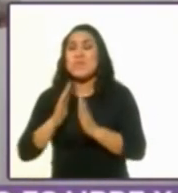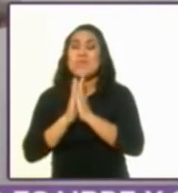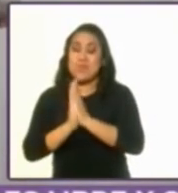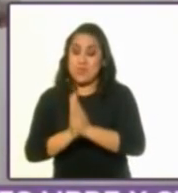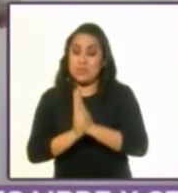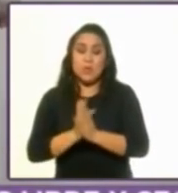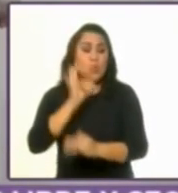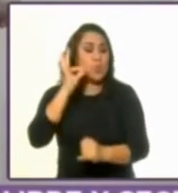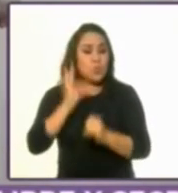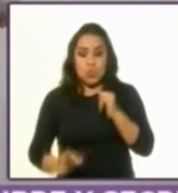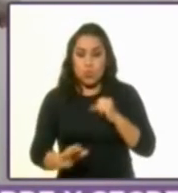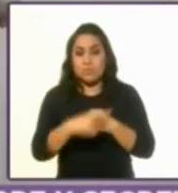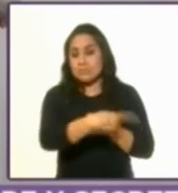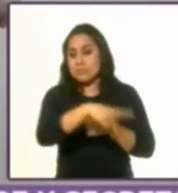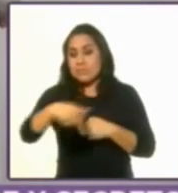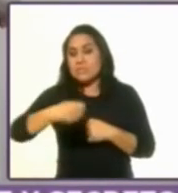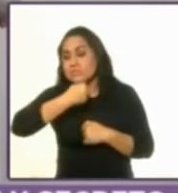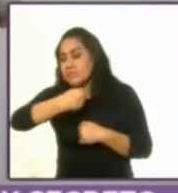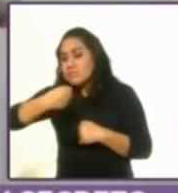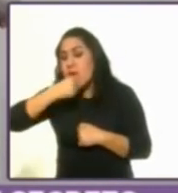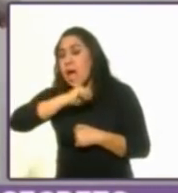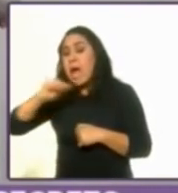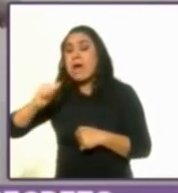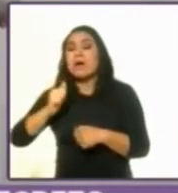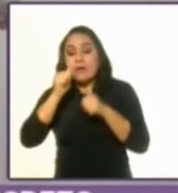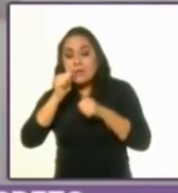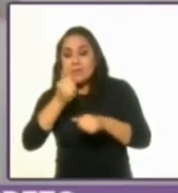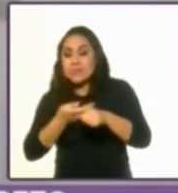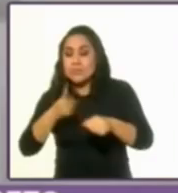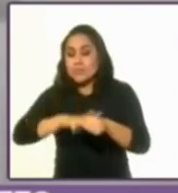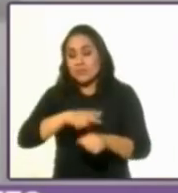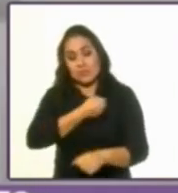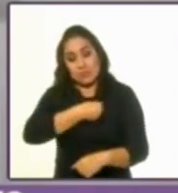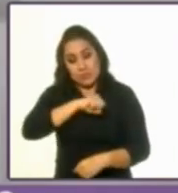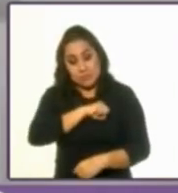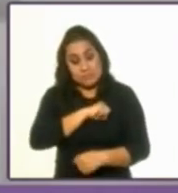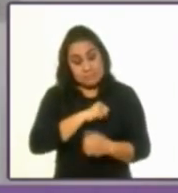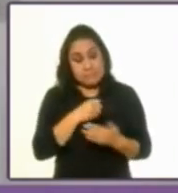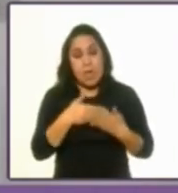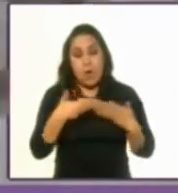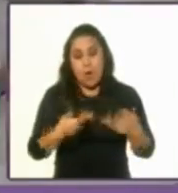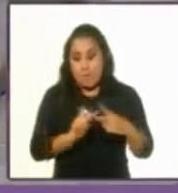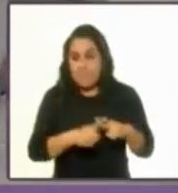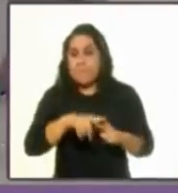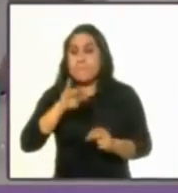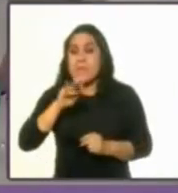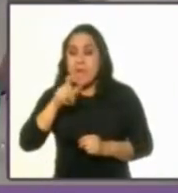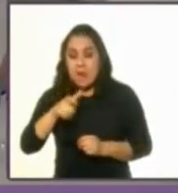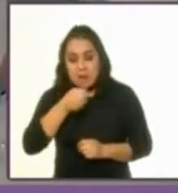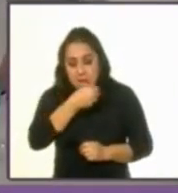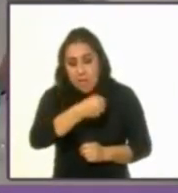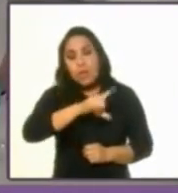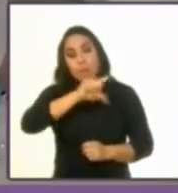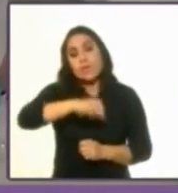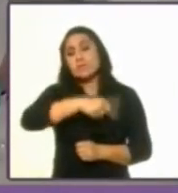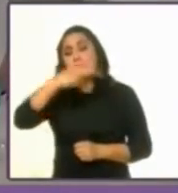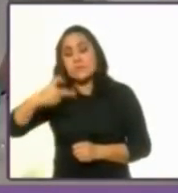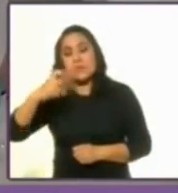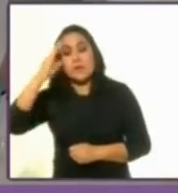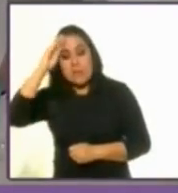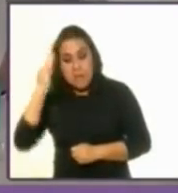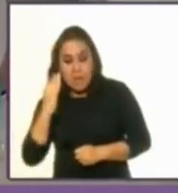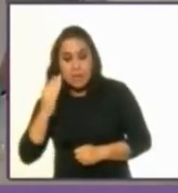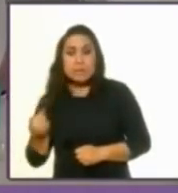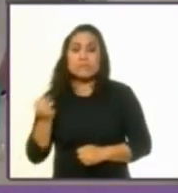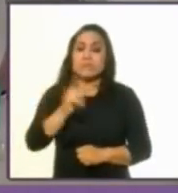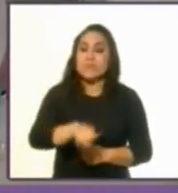última intervención sobre salud si de alguien más y pasamos al último mikel arriola lo está pidiendo alejandra barrales lorena y